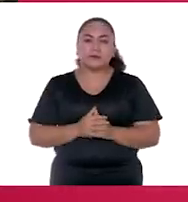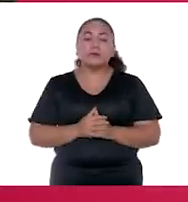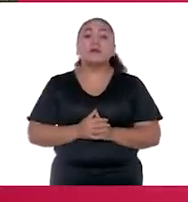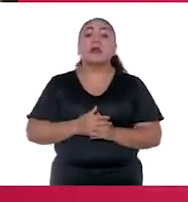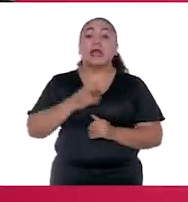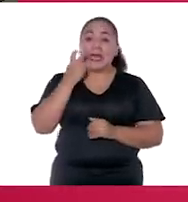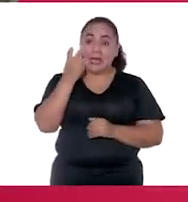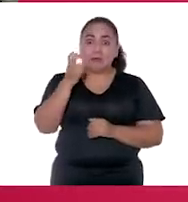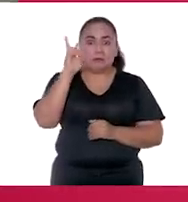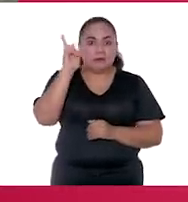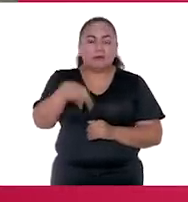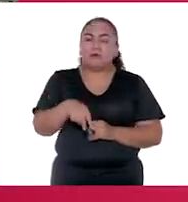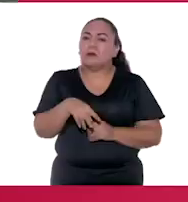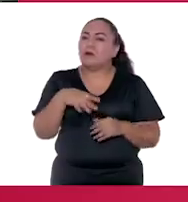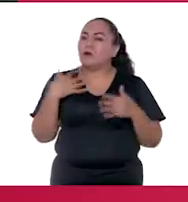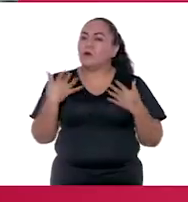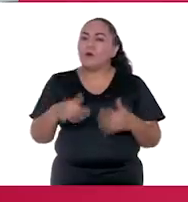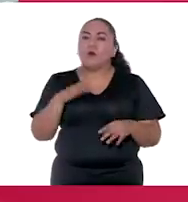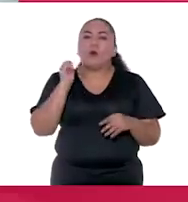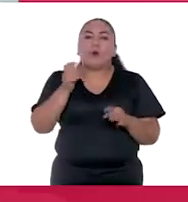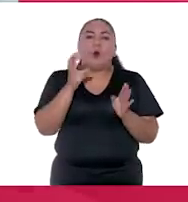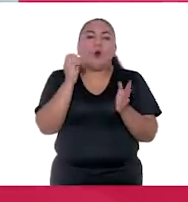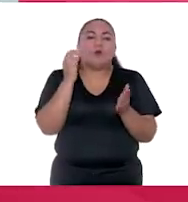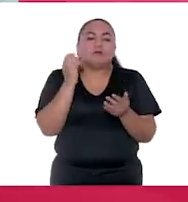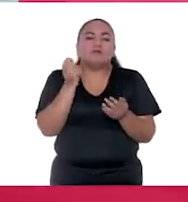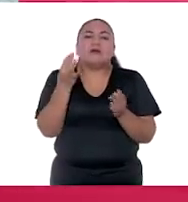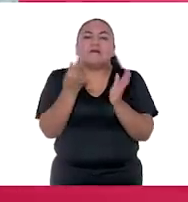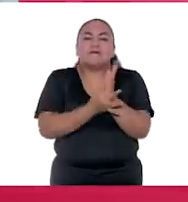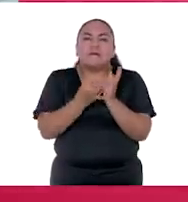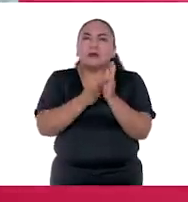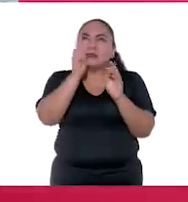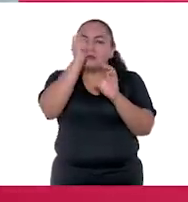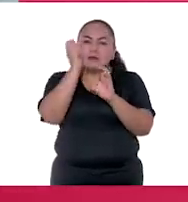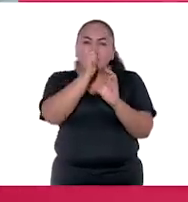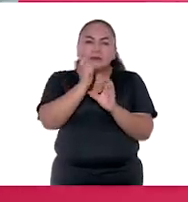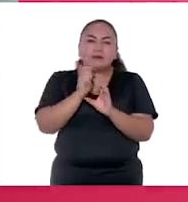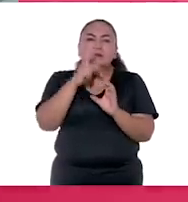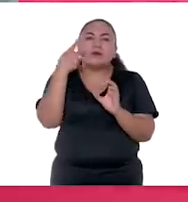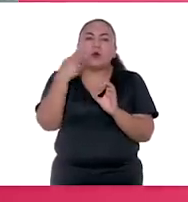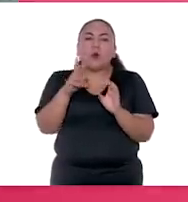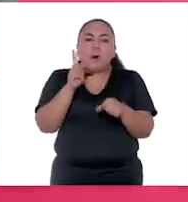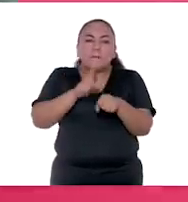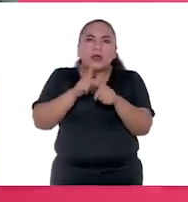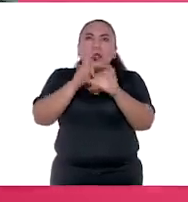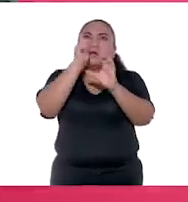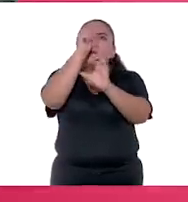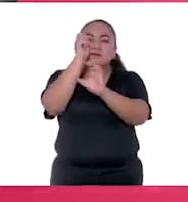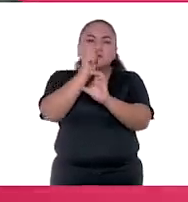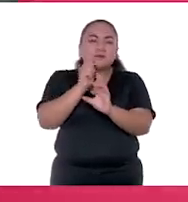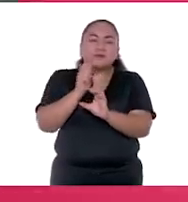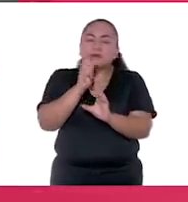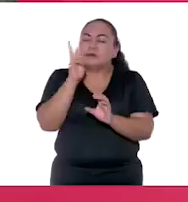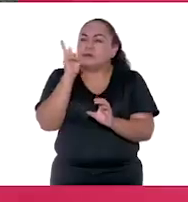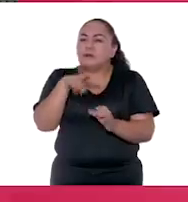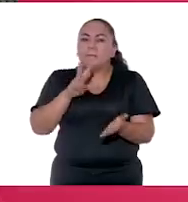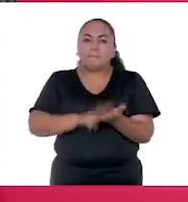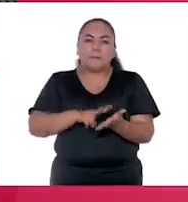Esta sí que es una joya en orfebrería pétrea, o lo que es lo mismo, el arte de labrar la piedra o la cantera.